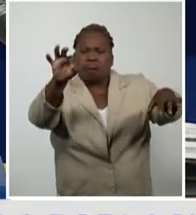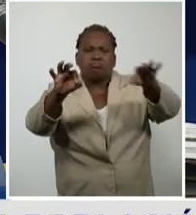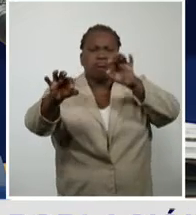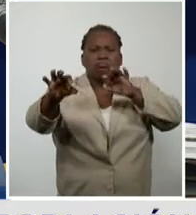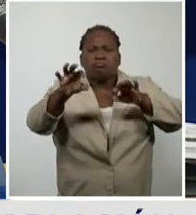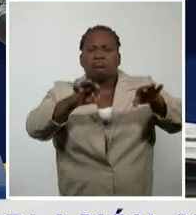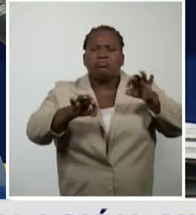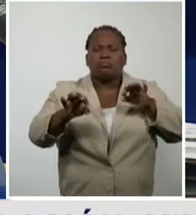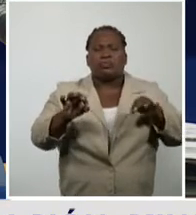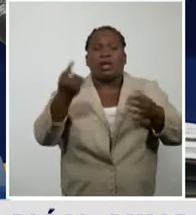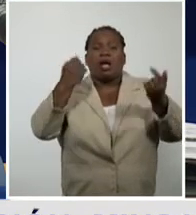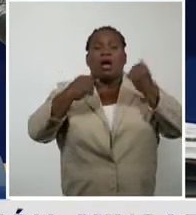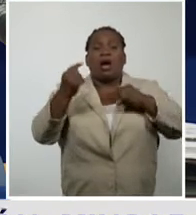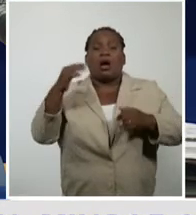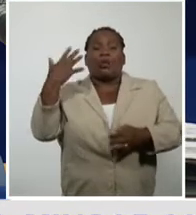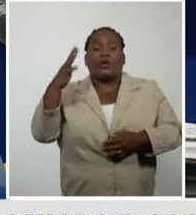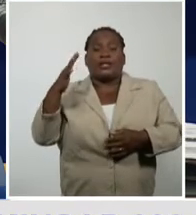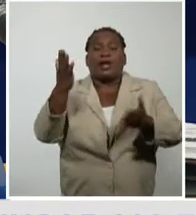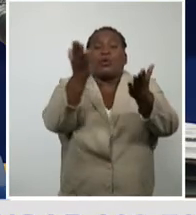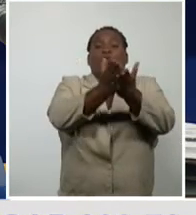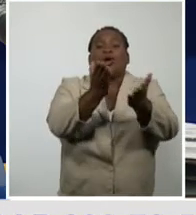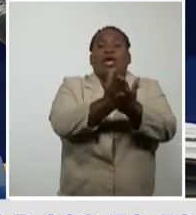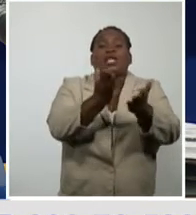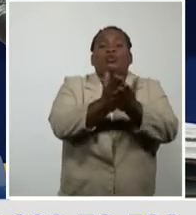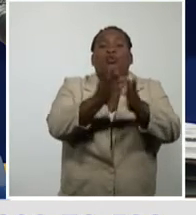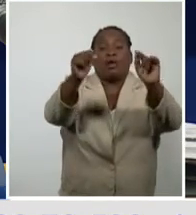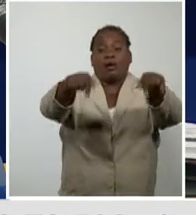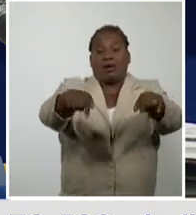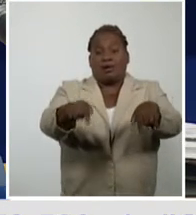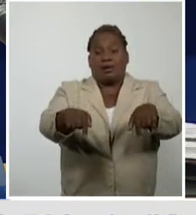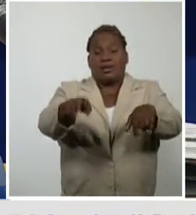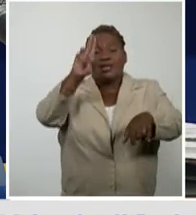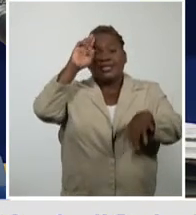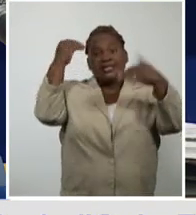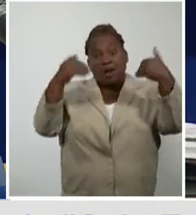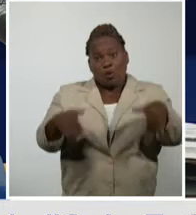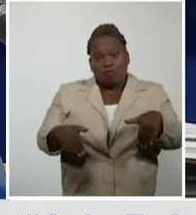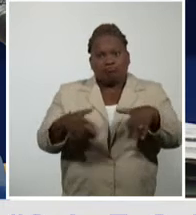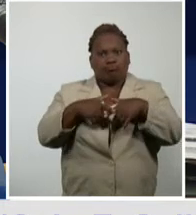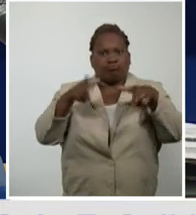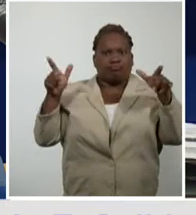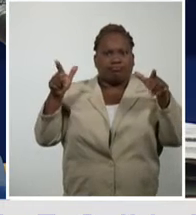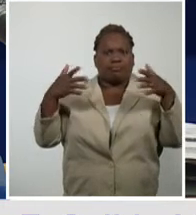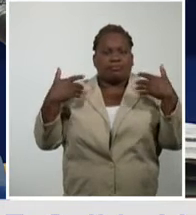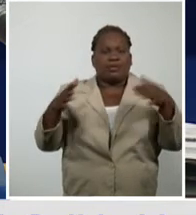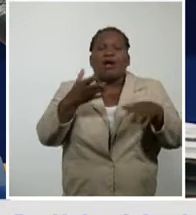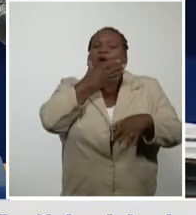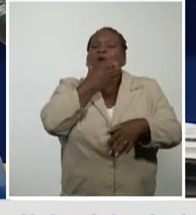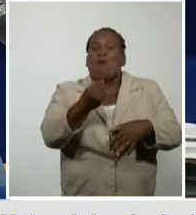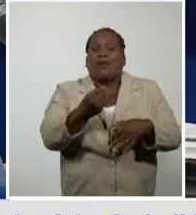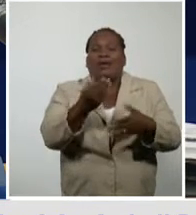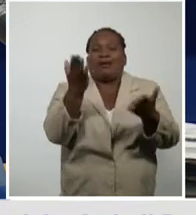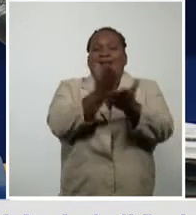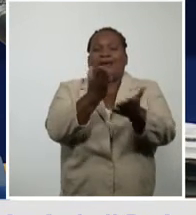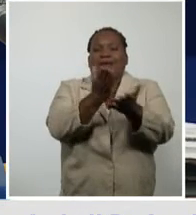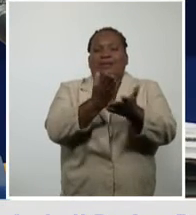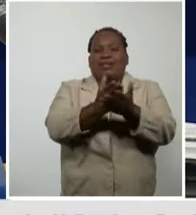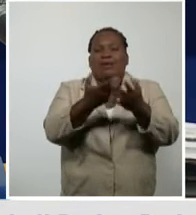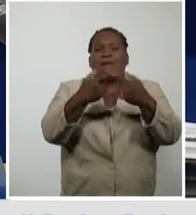Hay extranjeros que estudian aquí en Cuba, en salud tenemos jóvenes estudiando, pero eso tiene el